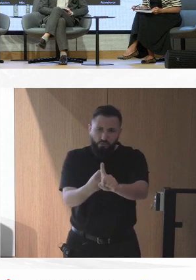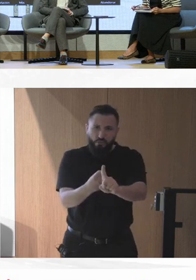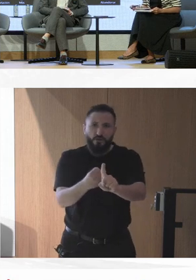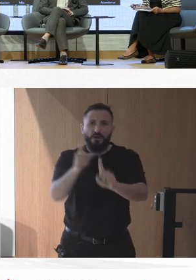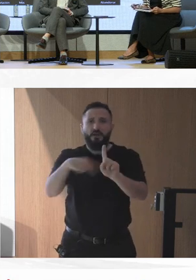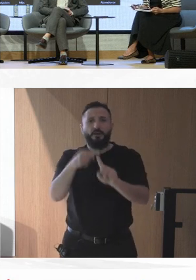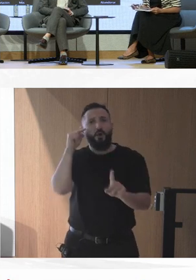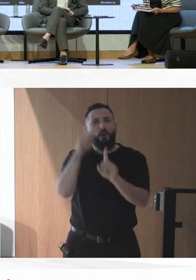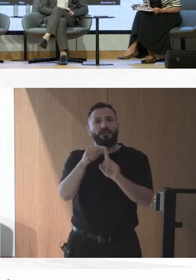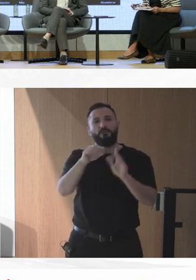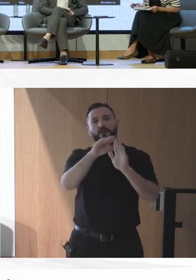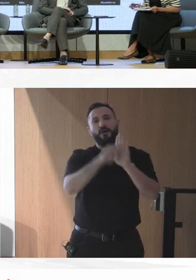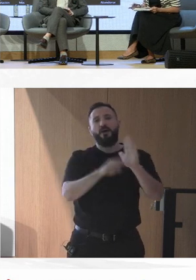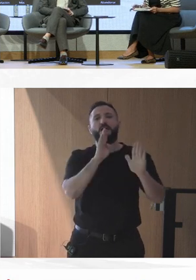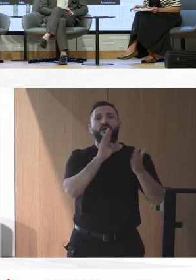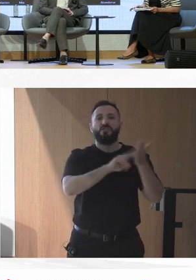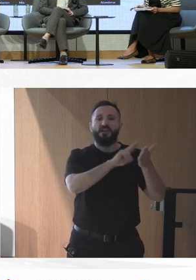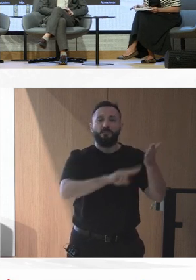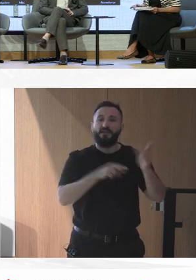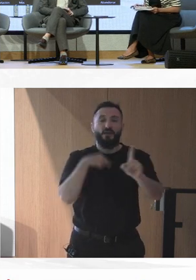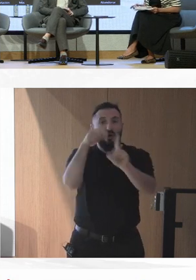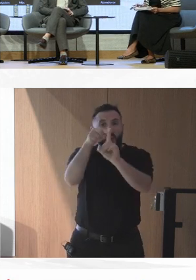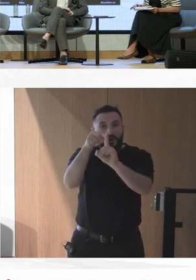objetivos que establece la CRPD.